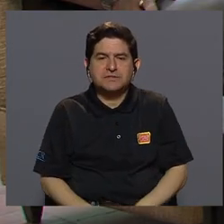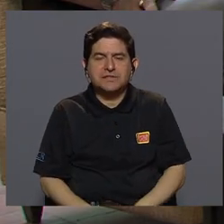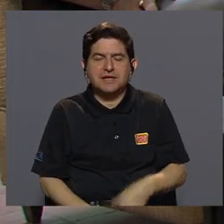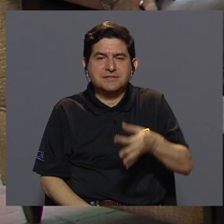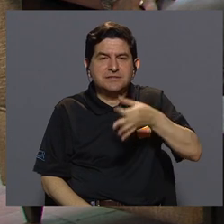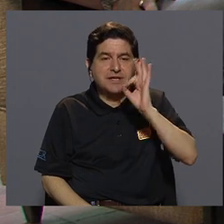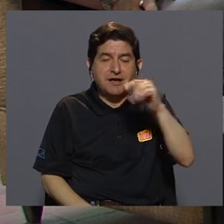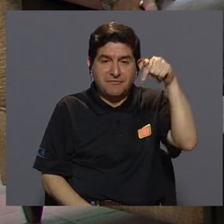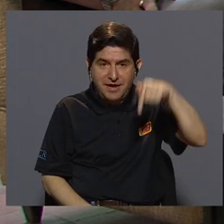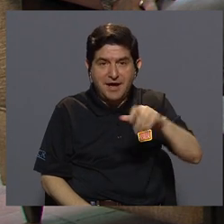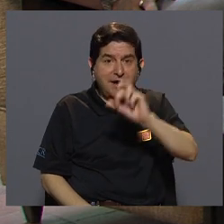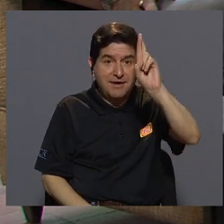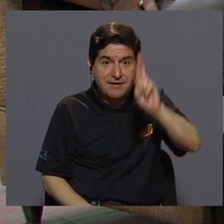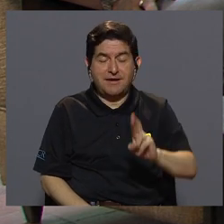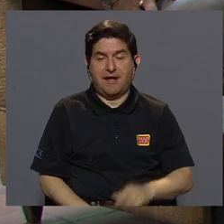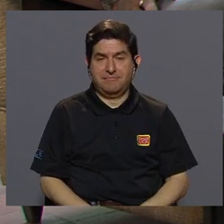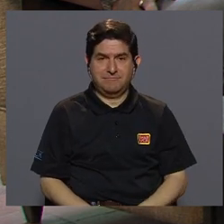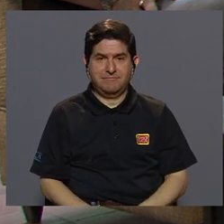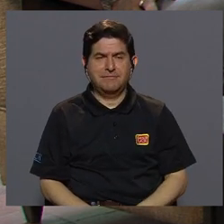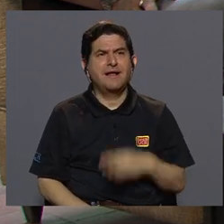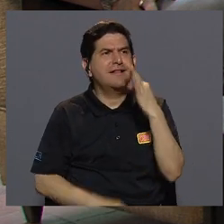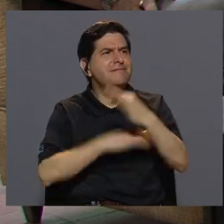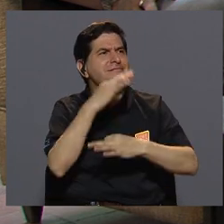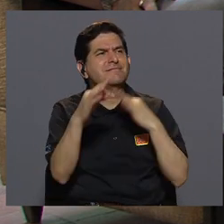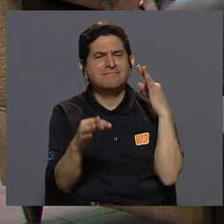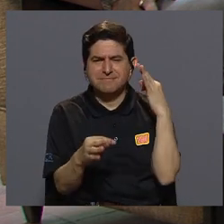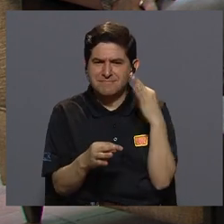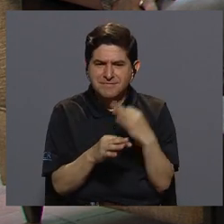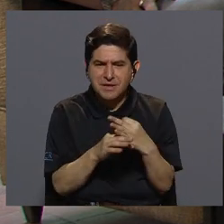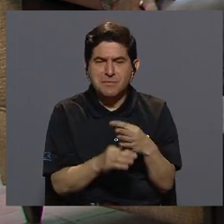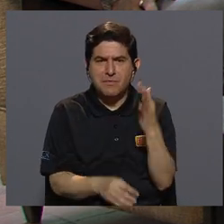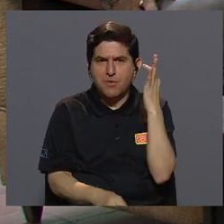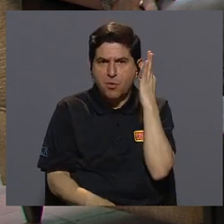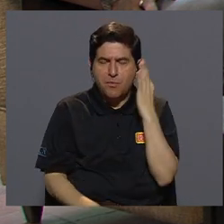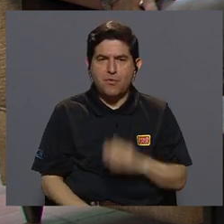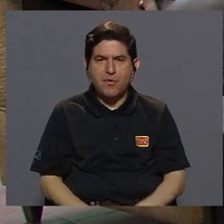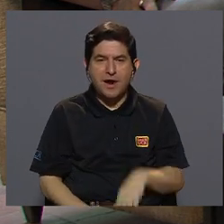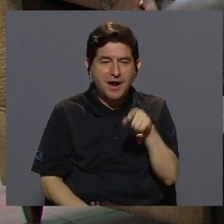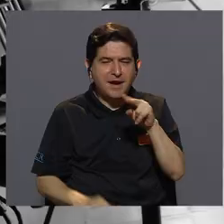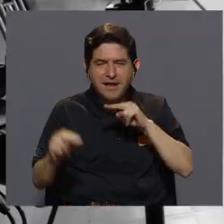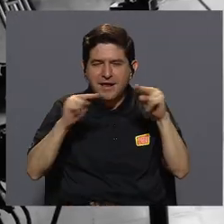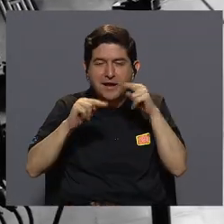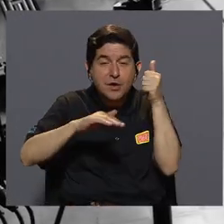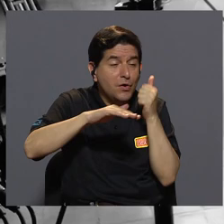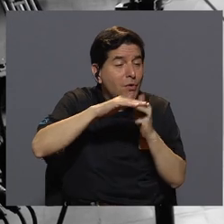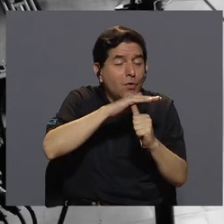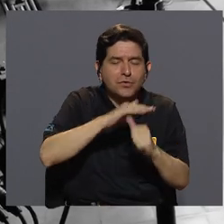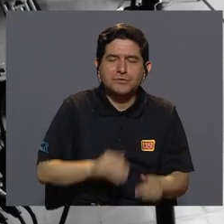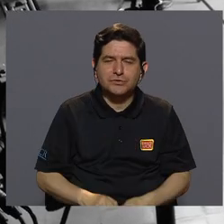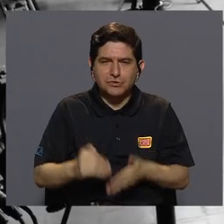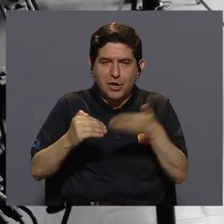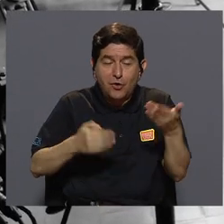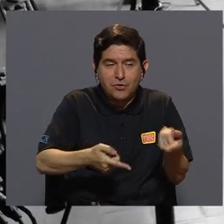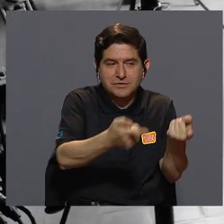café en Costa Rica. Fue una especie de mujer contrabandista,